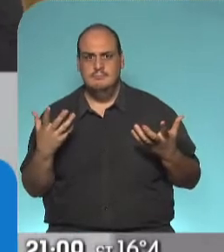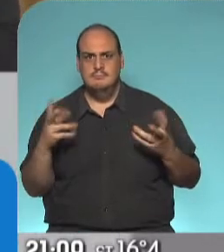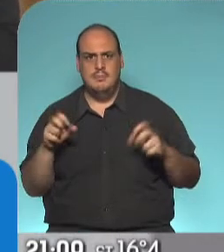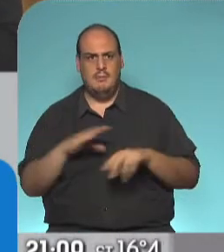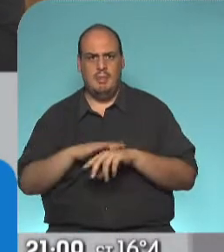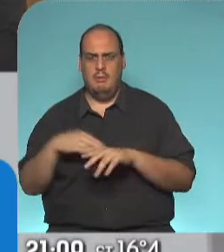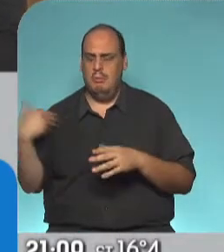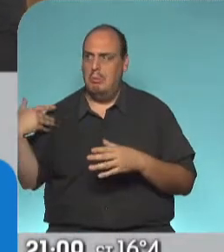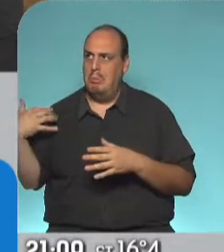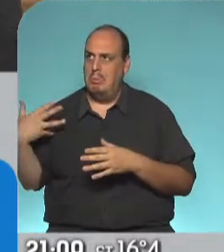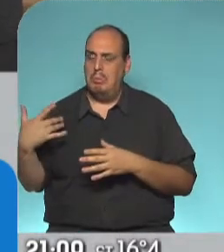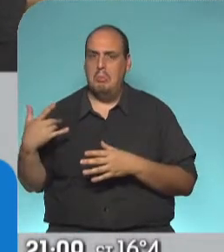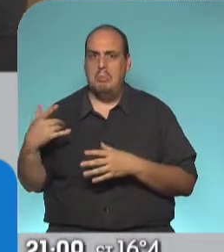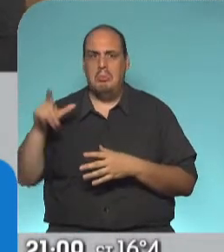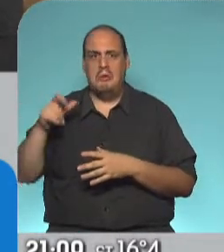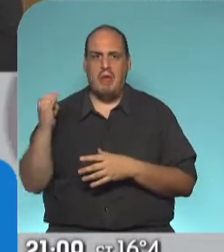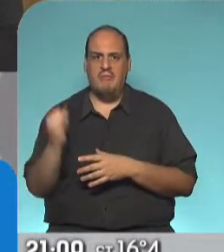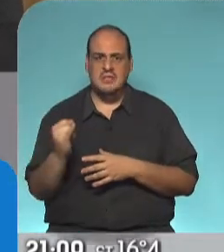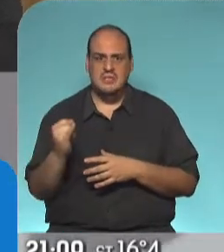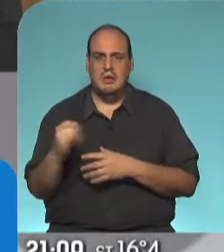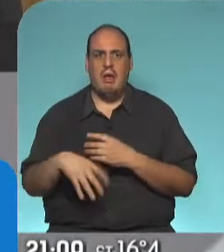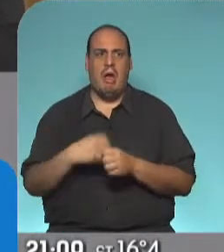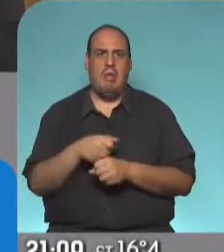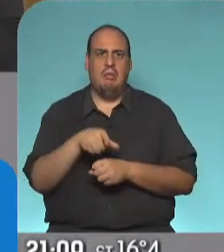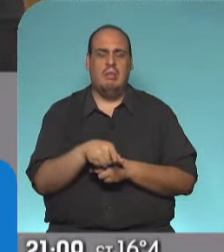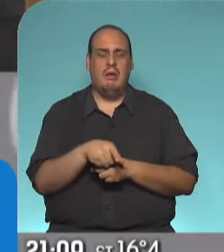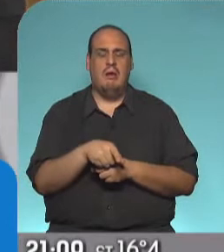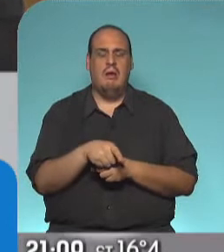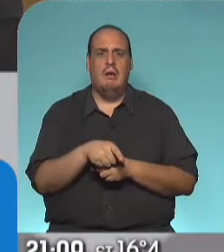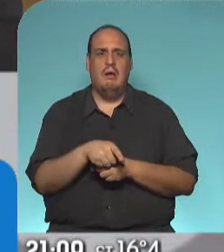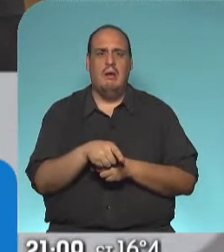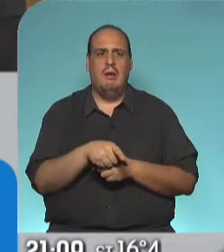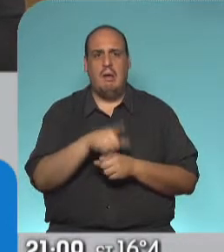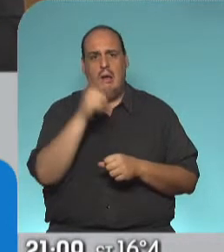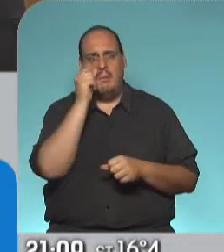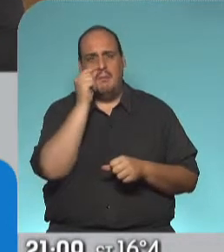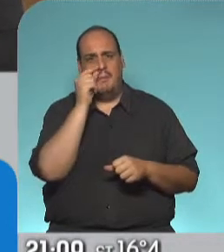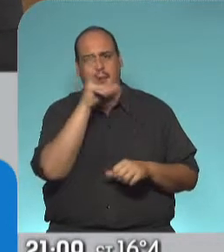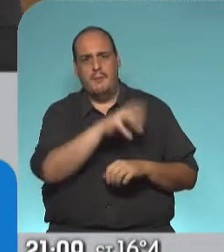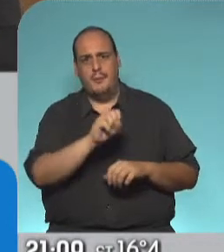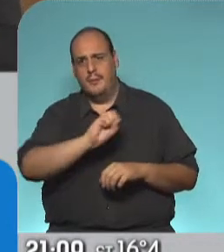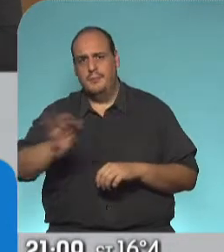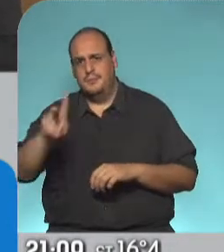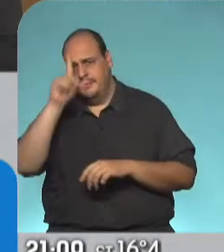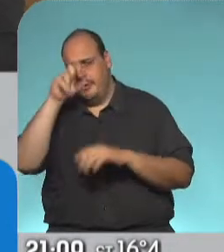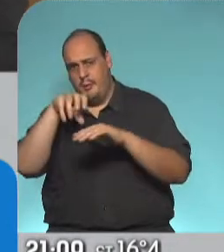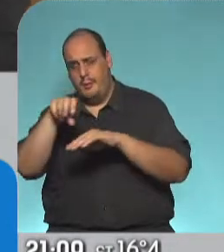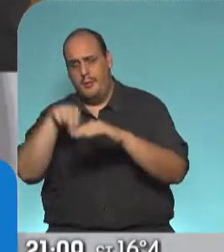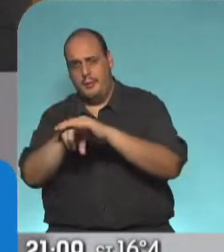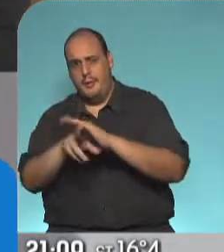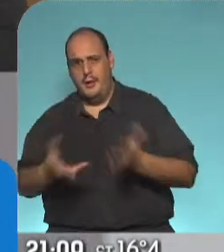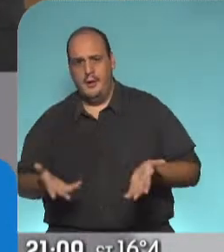tiempo que pasó desde que te enteraste que algo sucedía hasta que pudieron trasladar a algunas de las personas que estaban